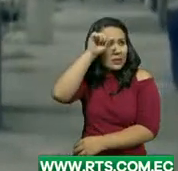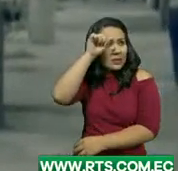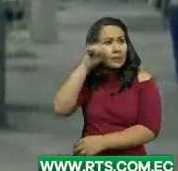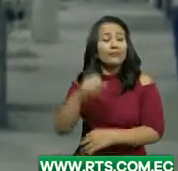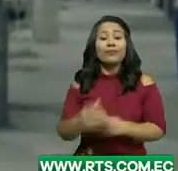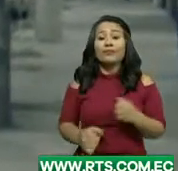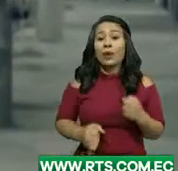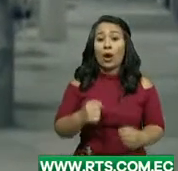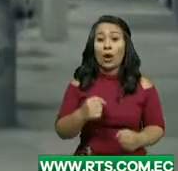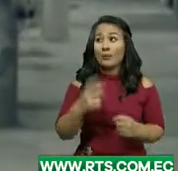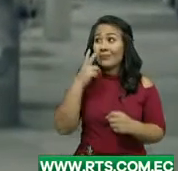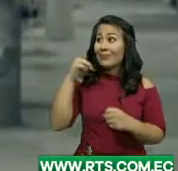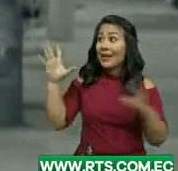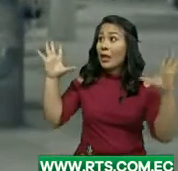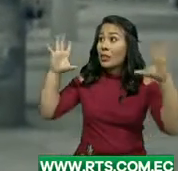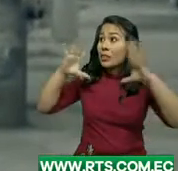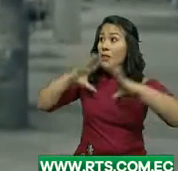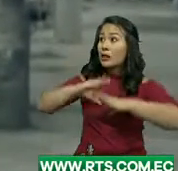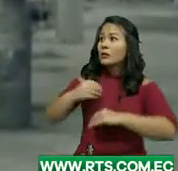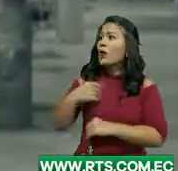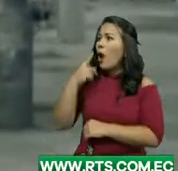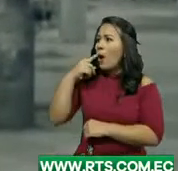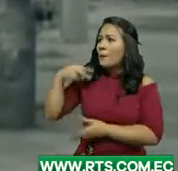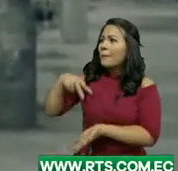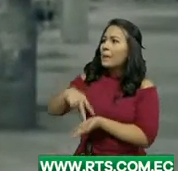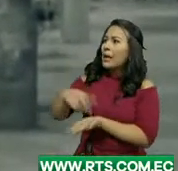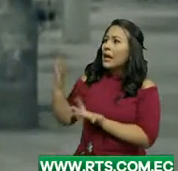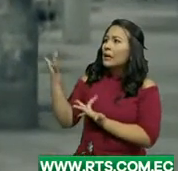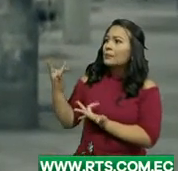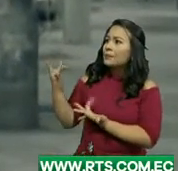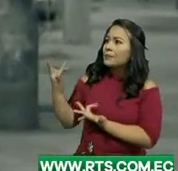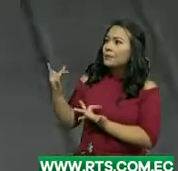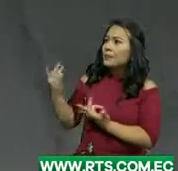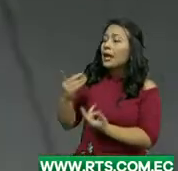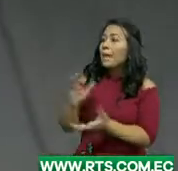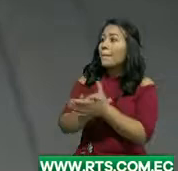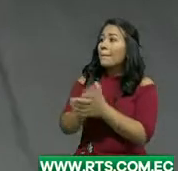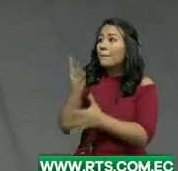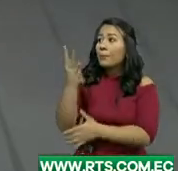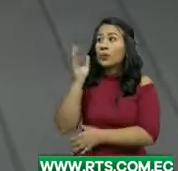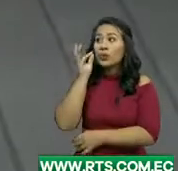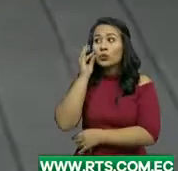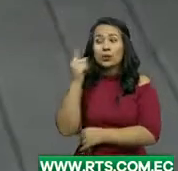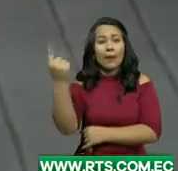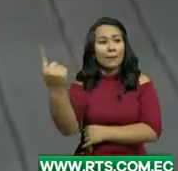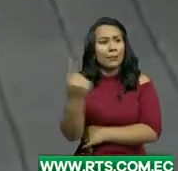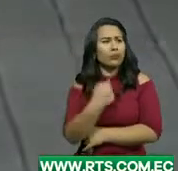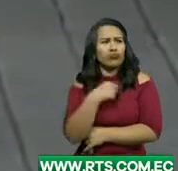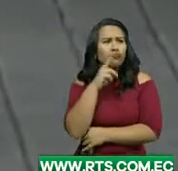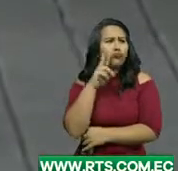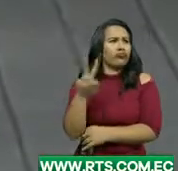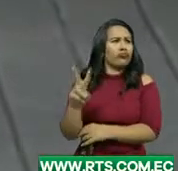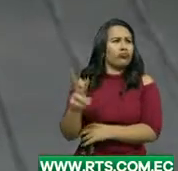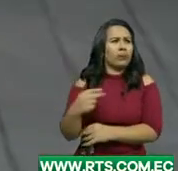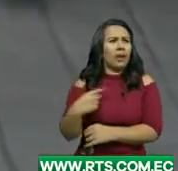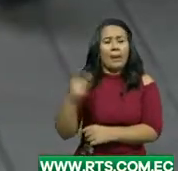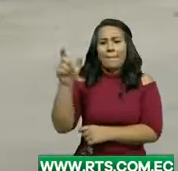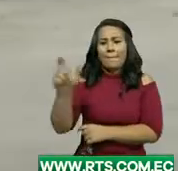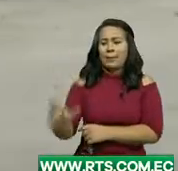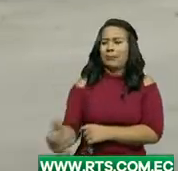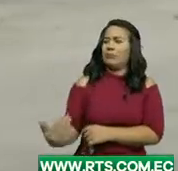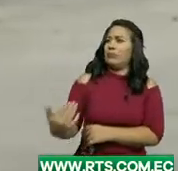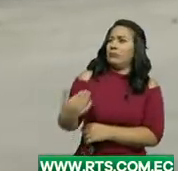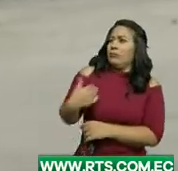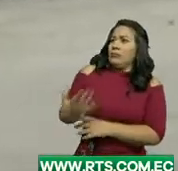esta noche corría y cuando esperaba a su esposo en la parada 7, Centro Sur de Esmeraldas. Aparentemente un desconocido sorprendió al comerciante, quien se